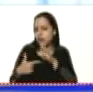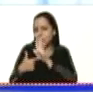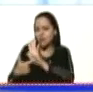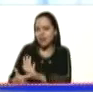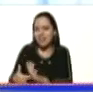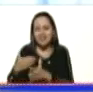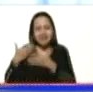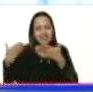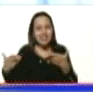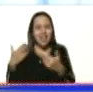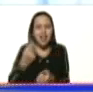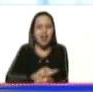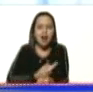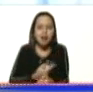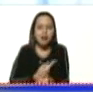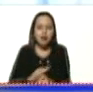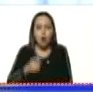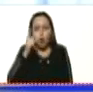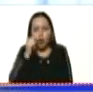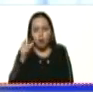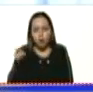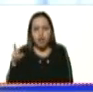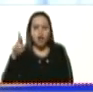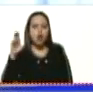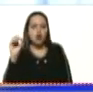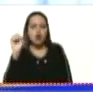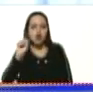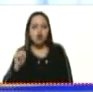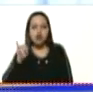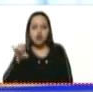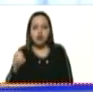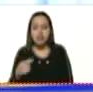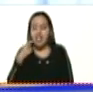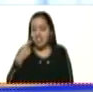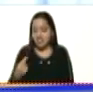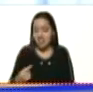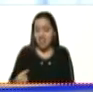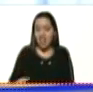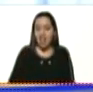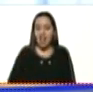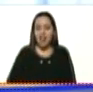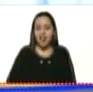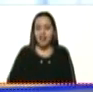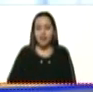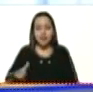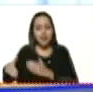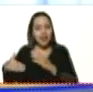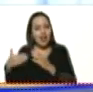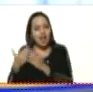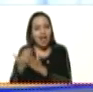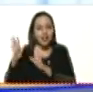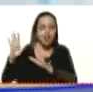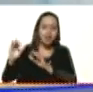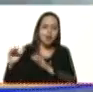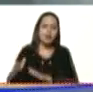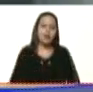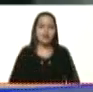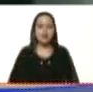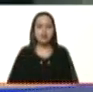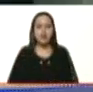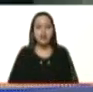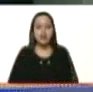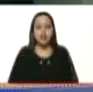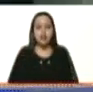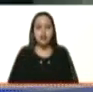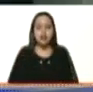gran fraternidad con el llanero. Le dice: adiós, mi querido amigo, cuente usted con su afectísimo que lo